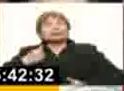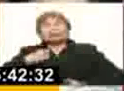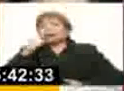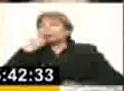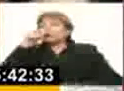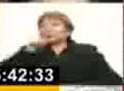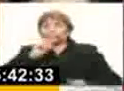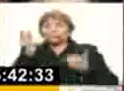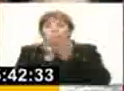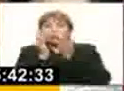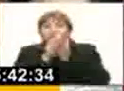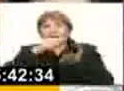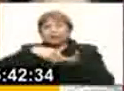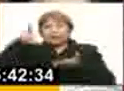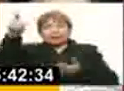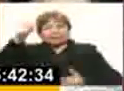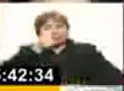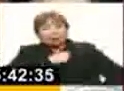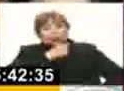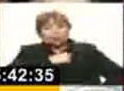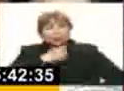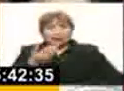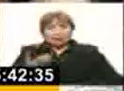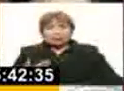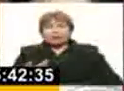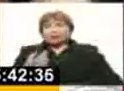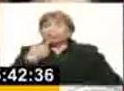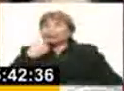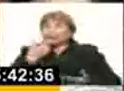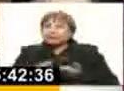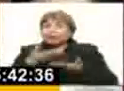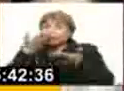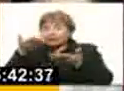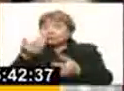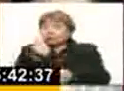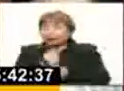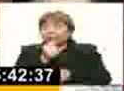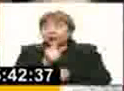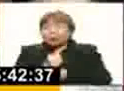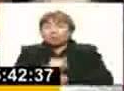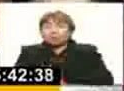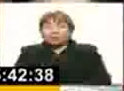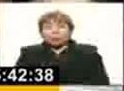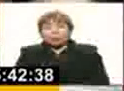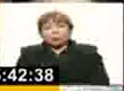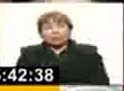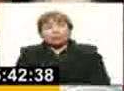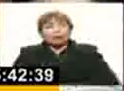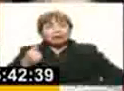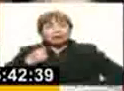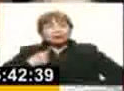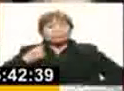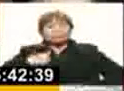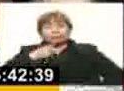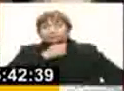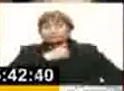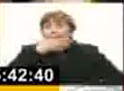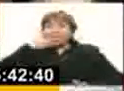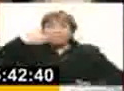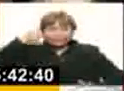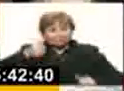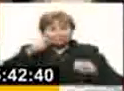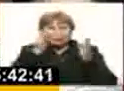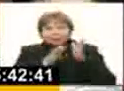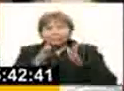los que no estudian y trabajan se van a los cuarteles en vez de generar el empleo el servicio militar es mejor cuando está